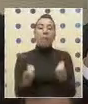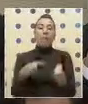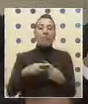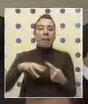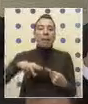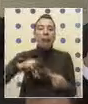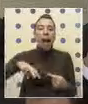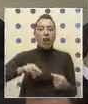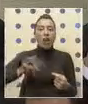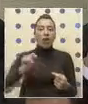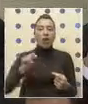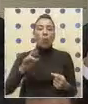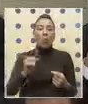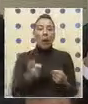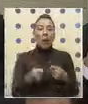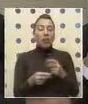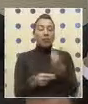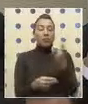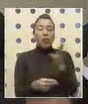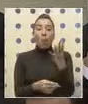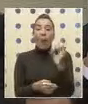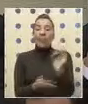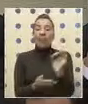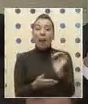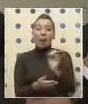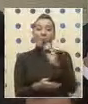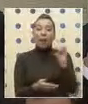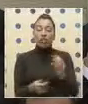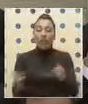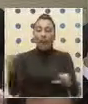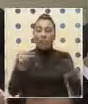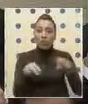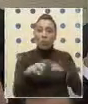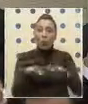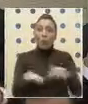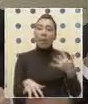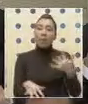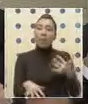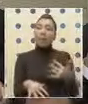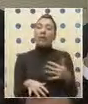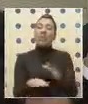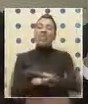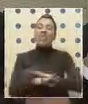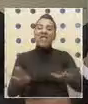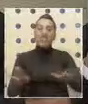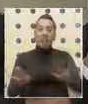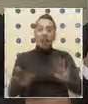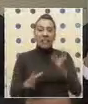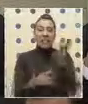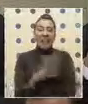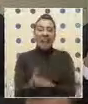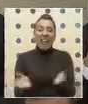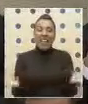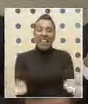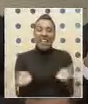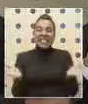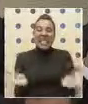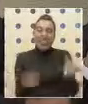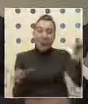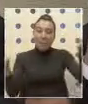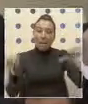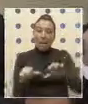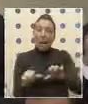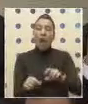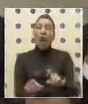el 40% de los laboratorios la utilizan. Es clave terminar con todos los incentivos perversos a las farmacias,